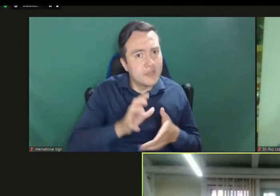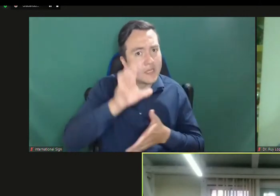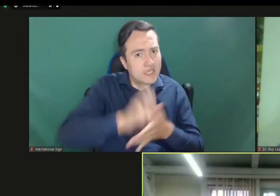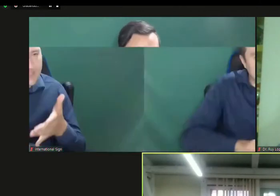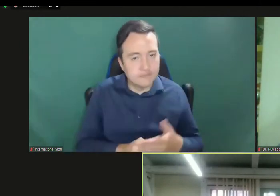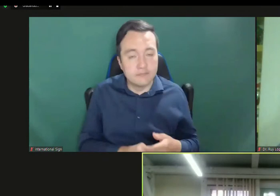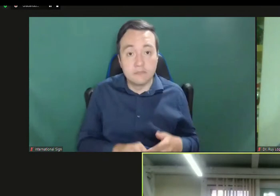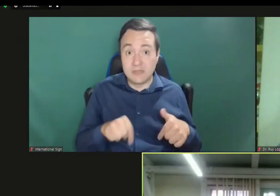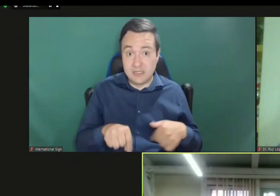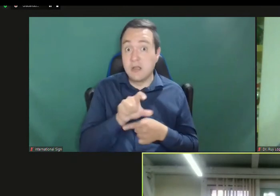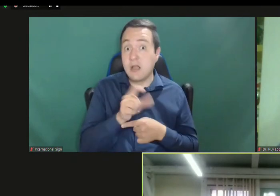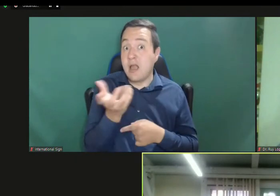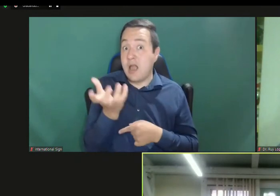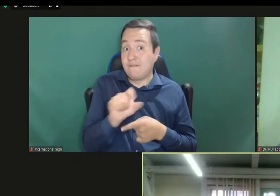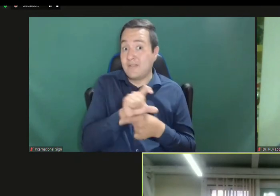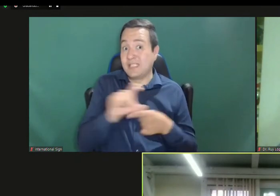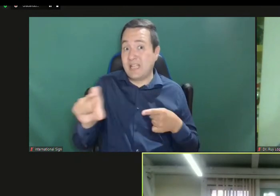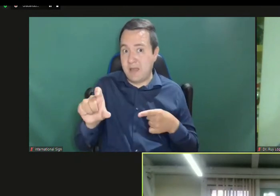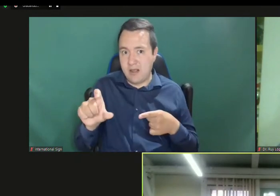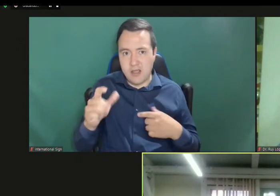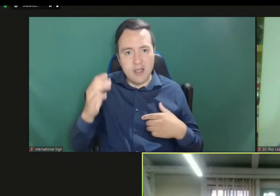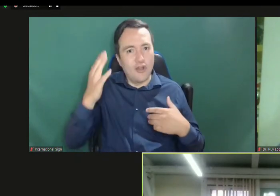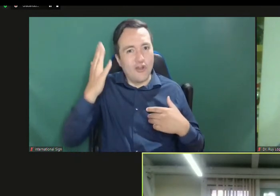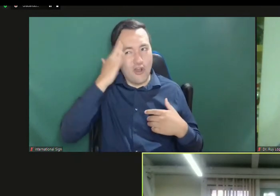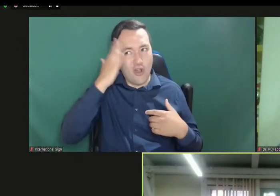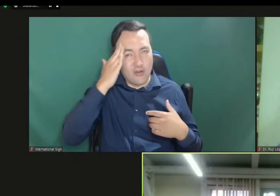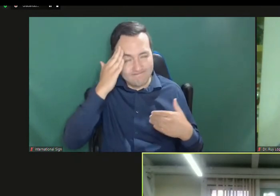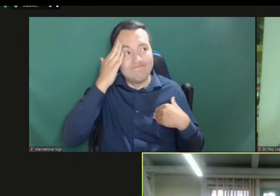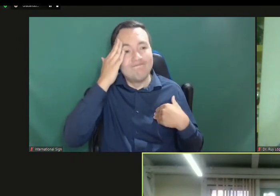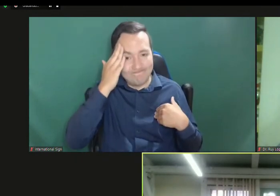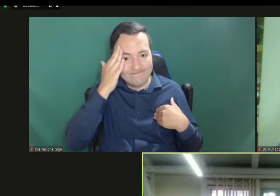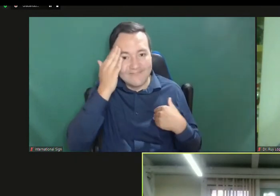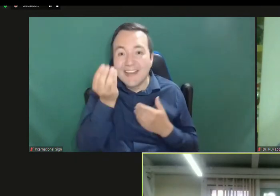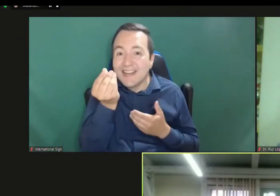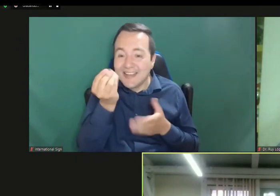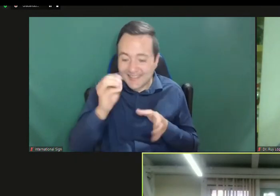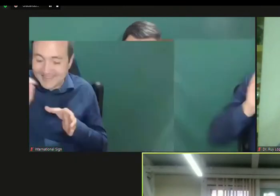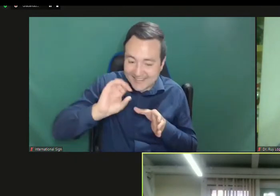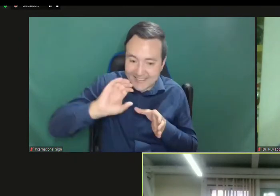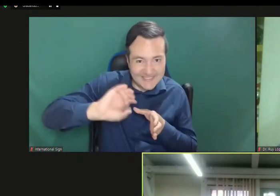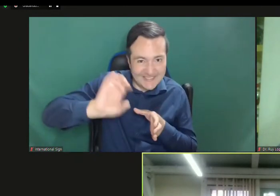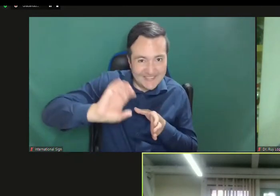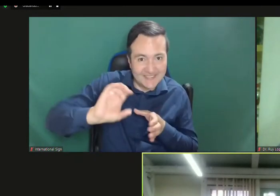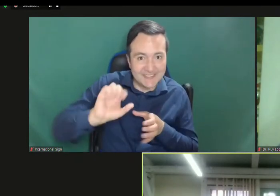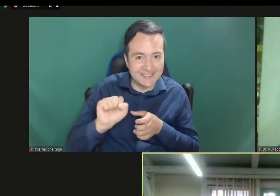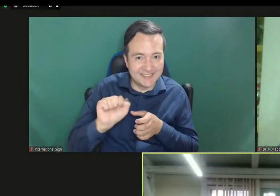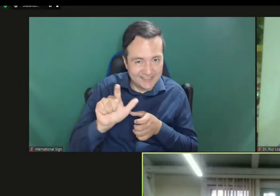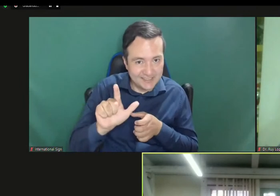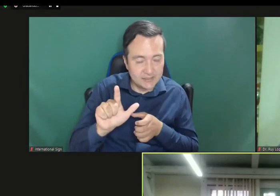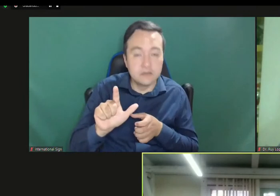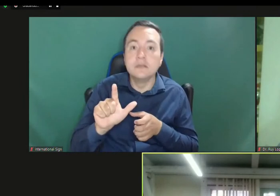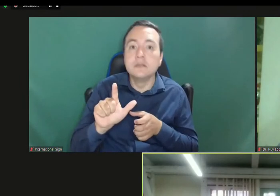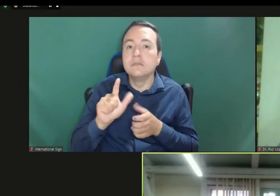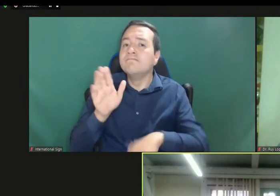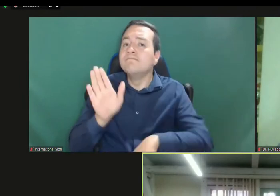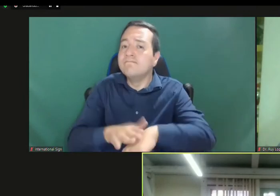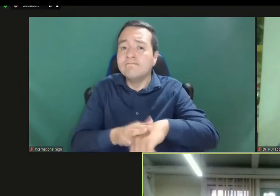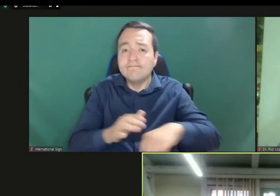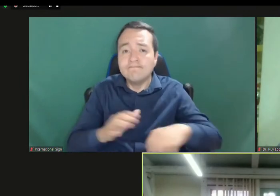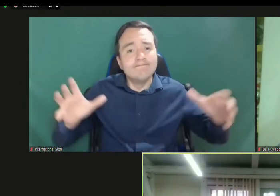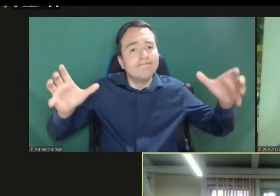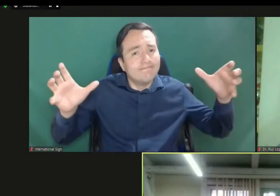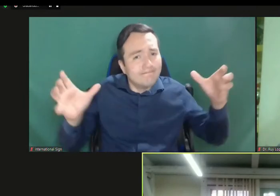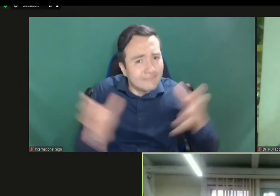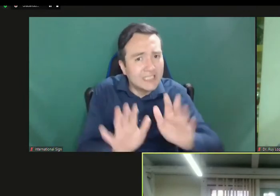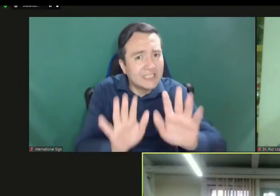acerca del consumo de sal esto informa a la sociedad sobre la importancia de reducir su el consumo